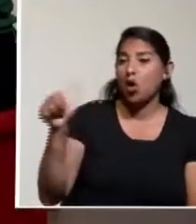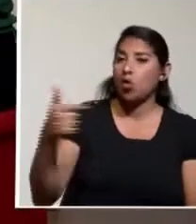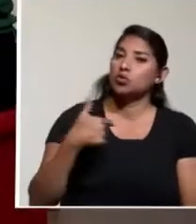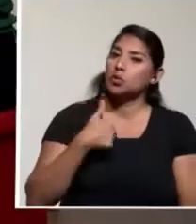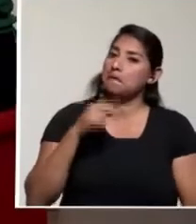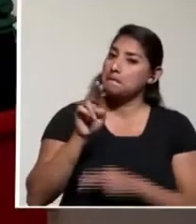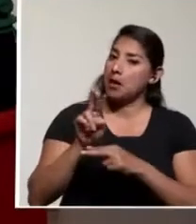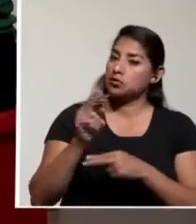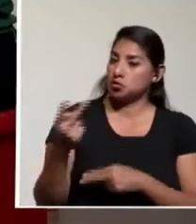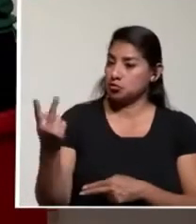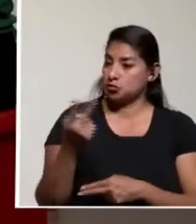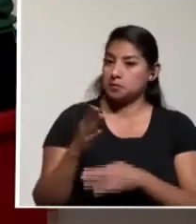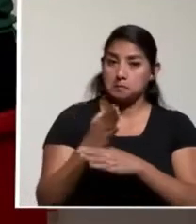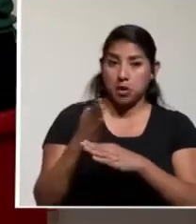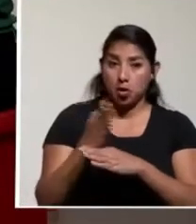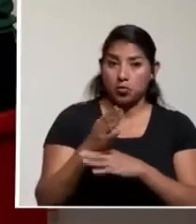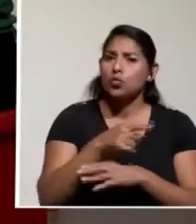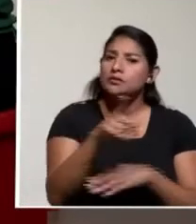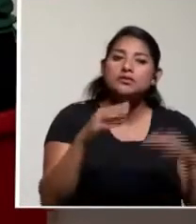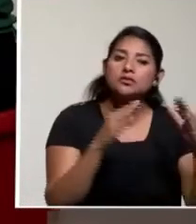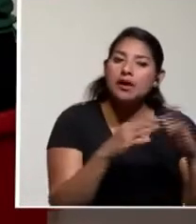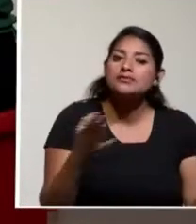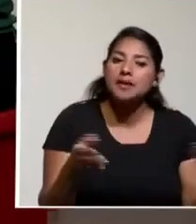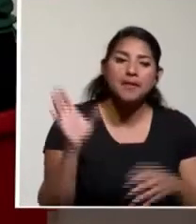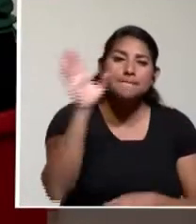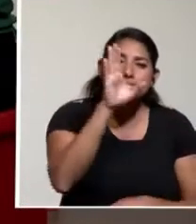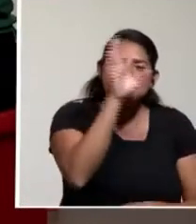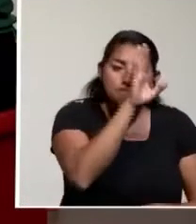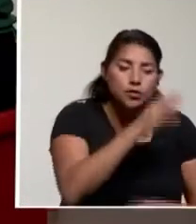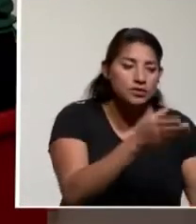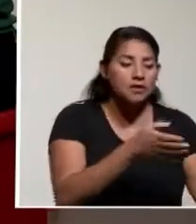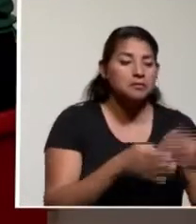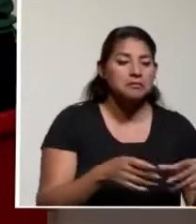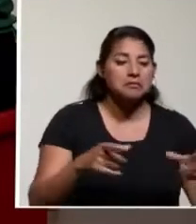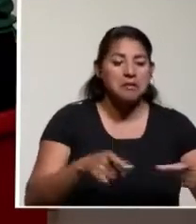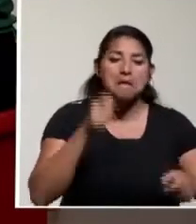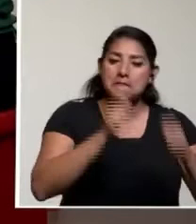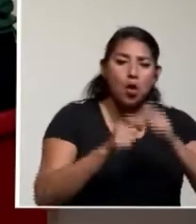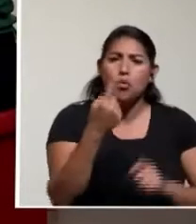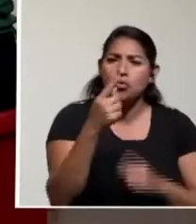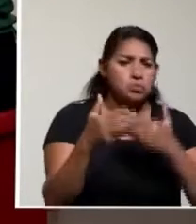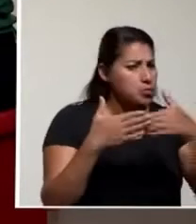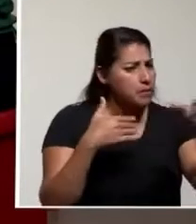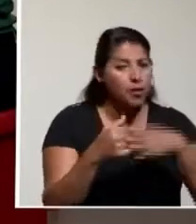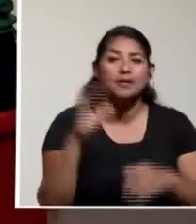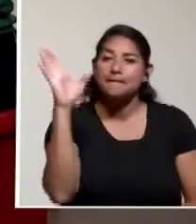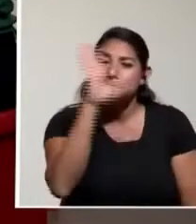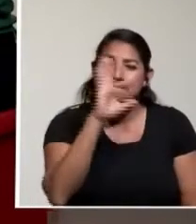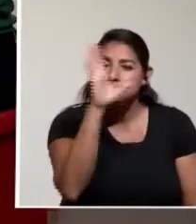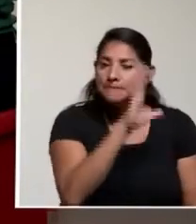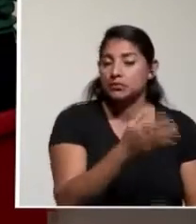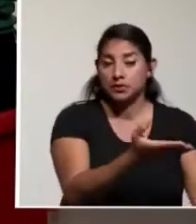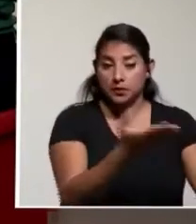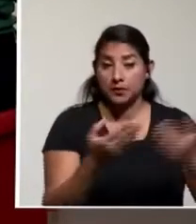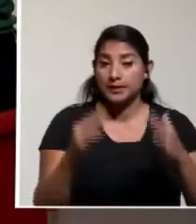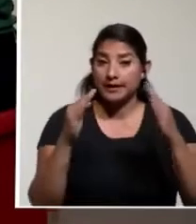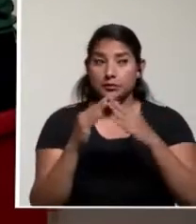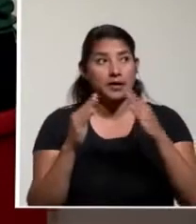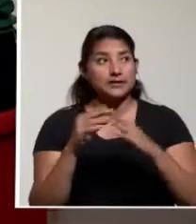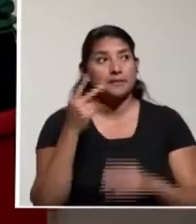voy a usar yo. En su casa también, vayan a buscar, aunque sea que tengan solo uno. Vamos a ver, aquí